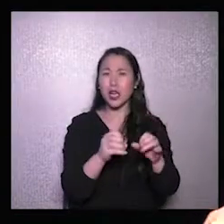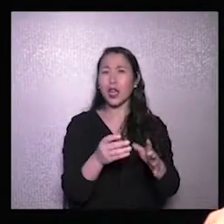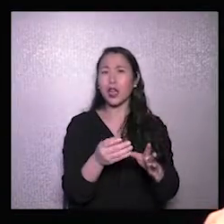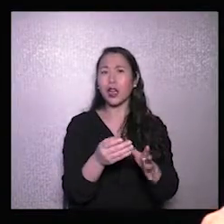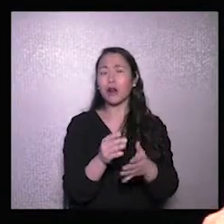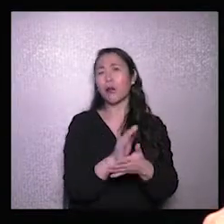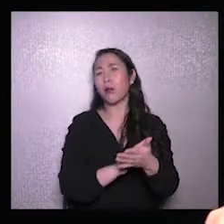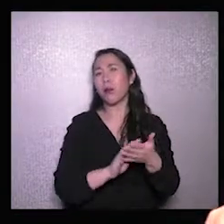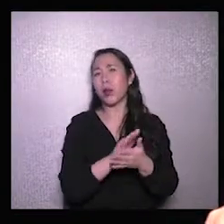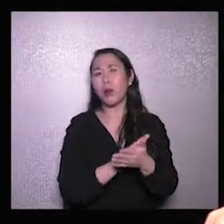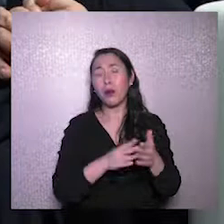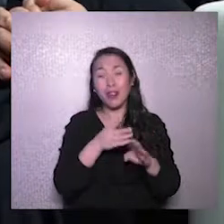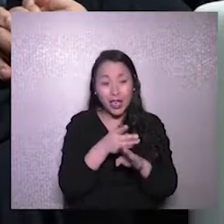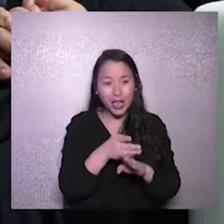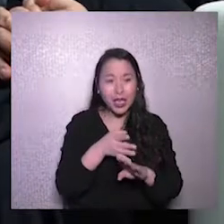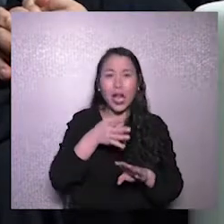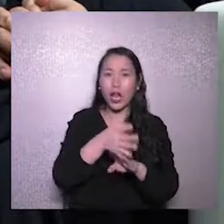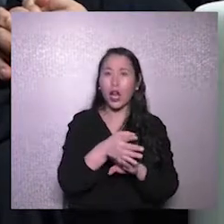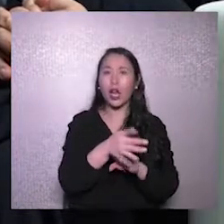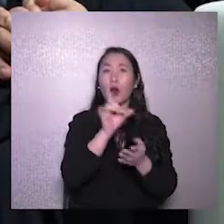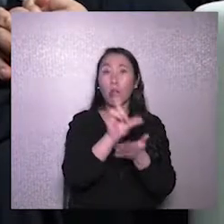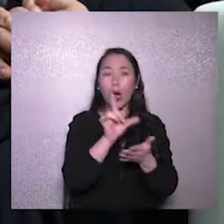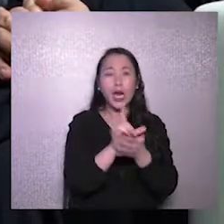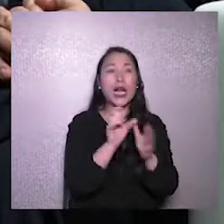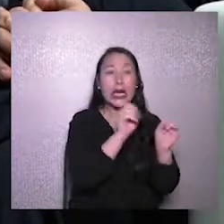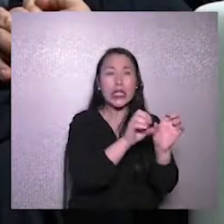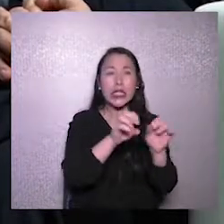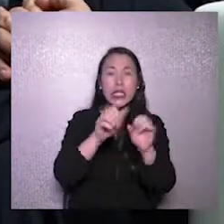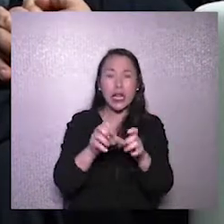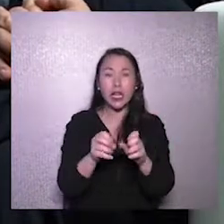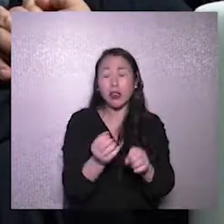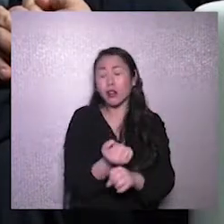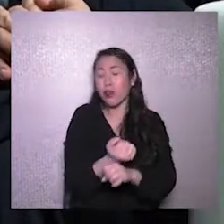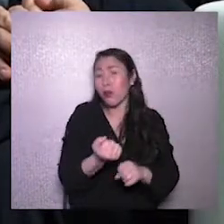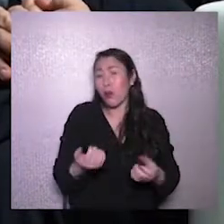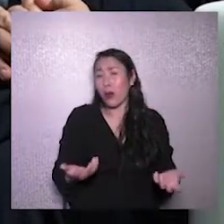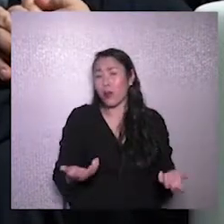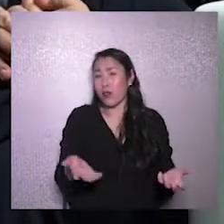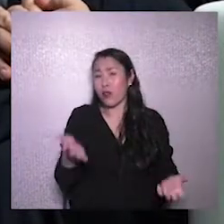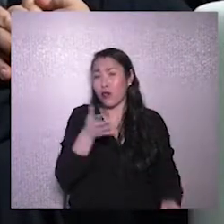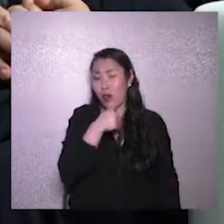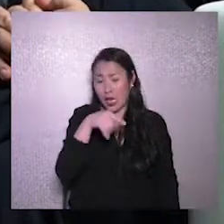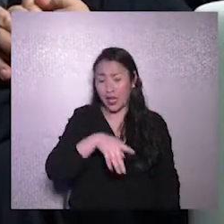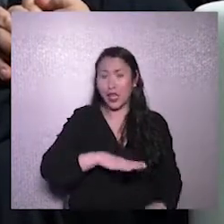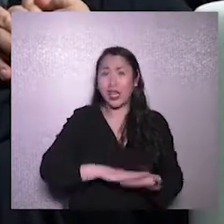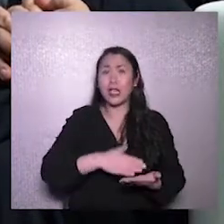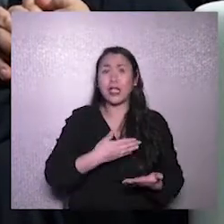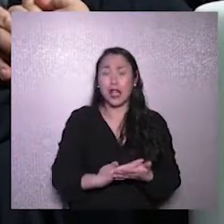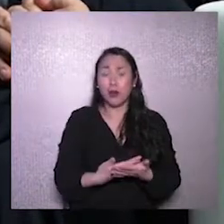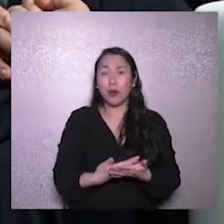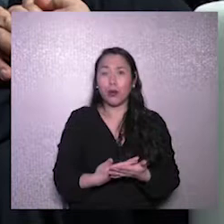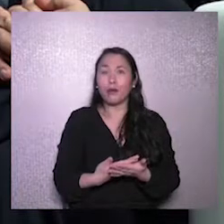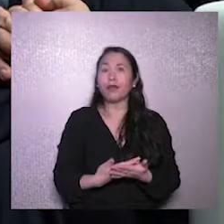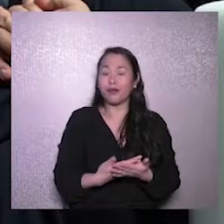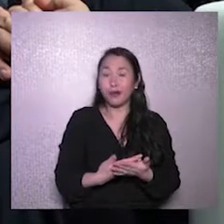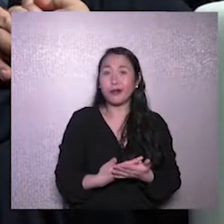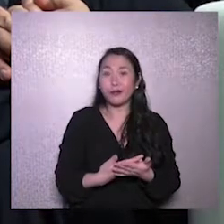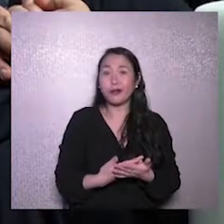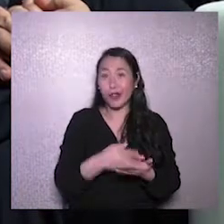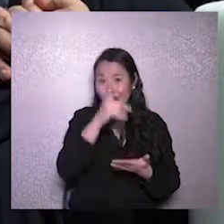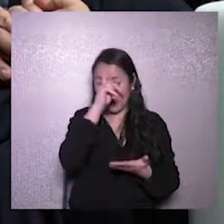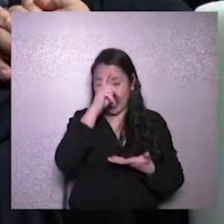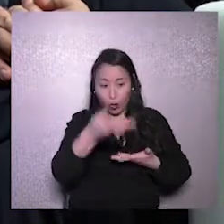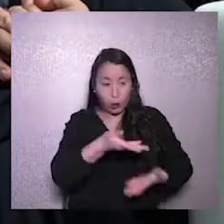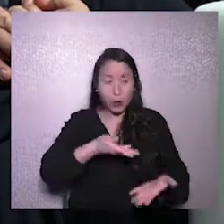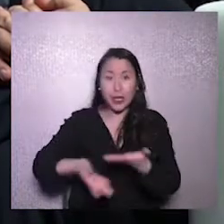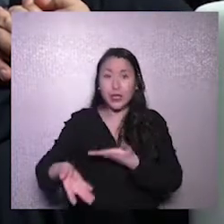de pregrado a enseñarles en los consultorios. La enseñanza hoy día en salud eminentemente intrahospitalaria,